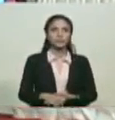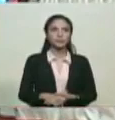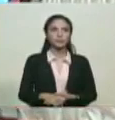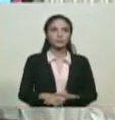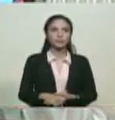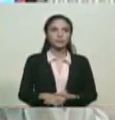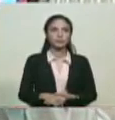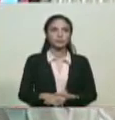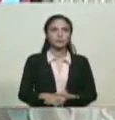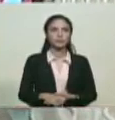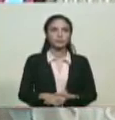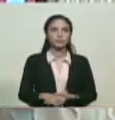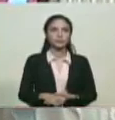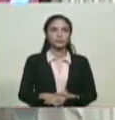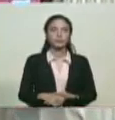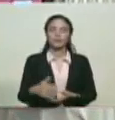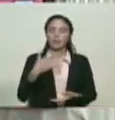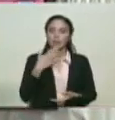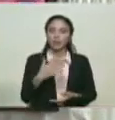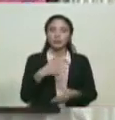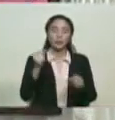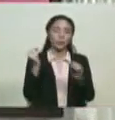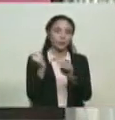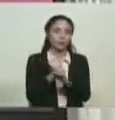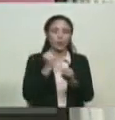todo el trabajo que siempre